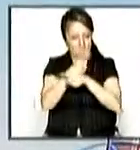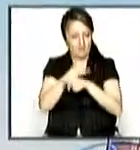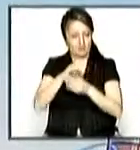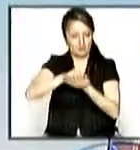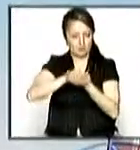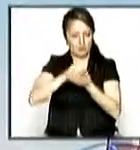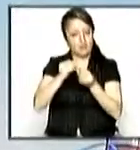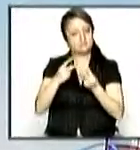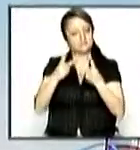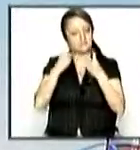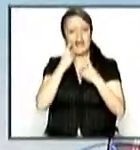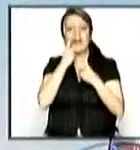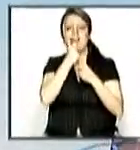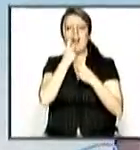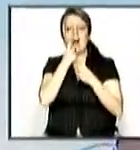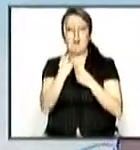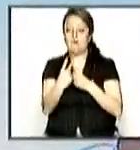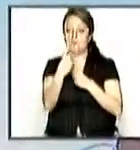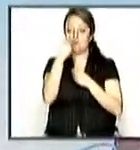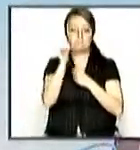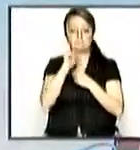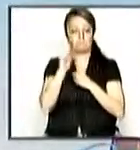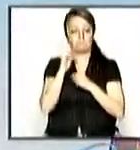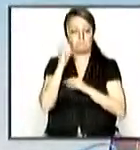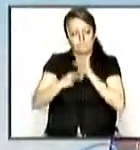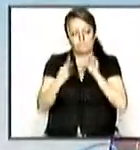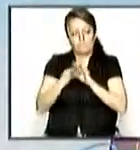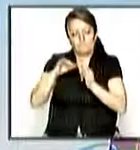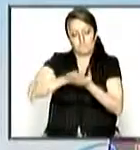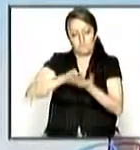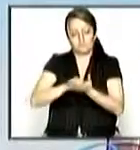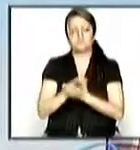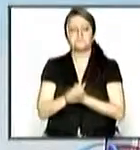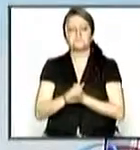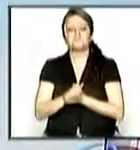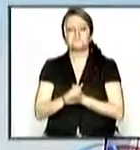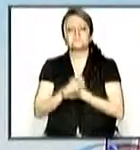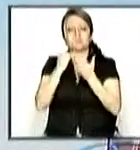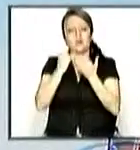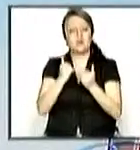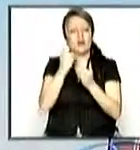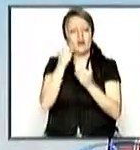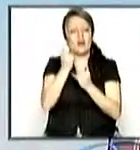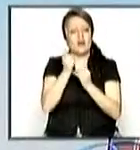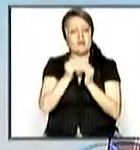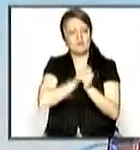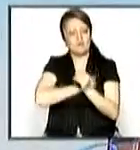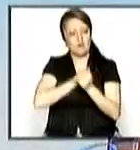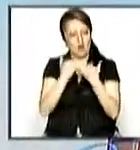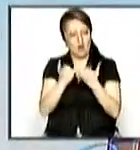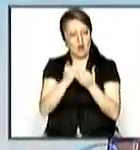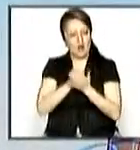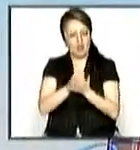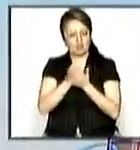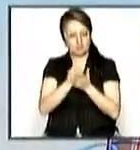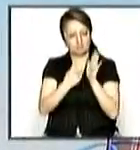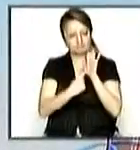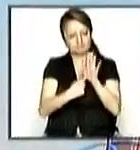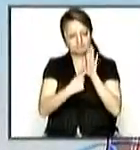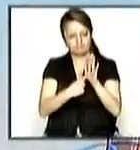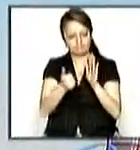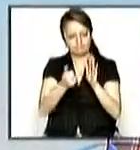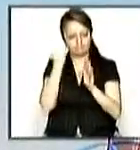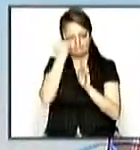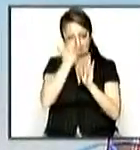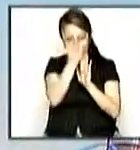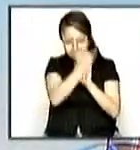estéticos, y por eso hoy les estamos contando. Íbamos, doctora Adriana, en unos equipos, Jennifer me colabora con las imágenes, porque es bueno que